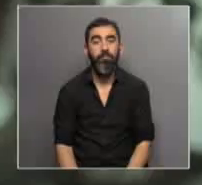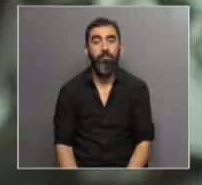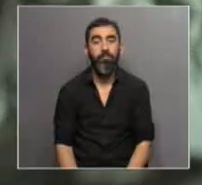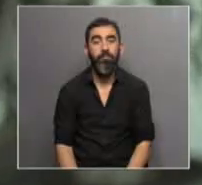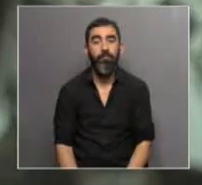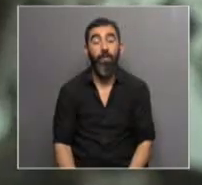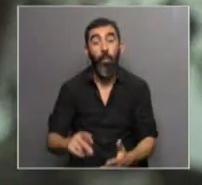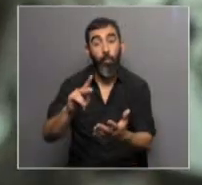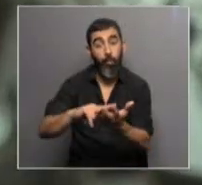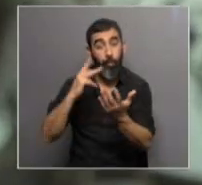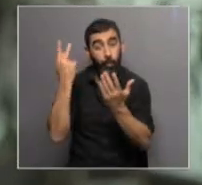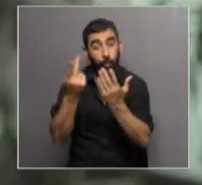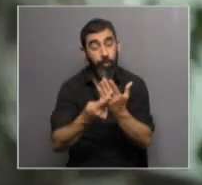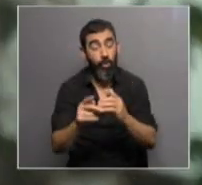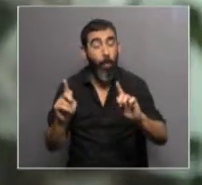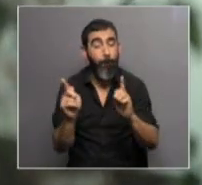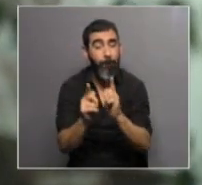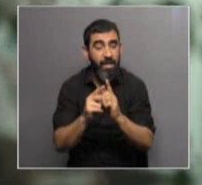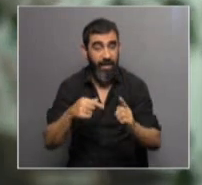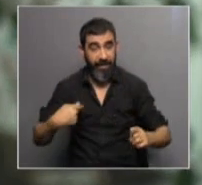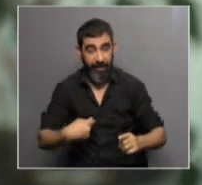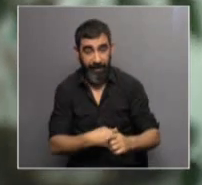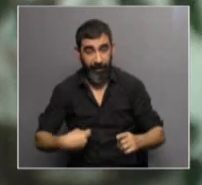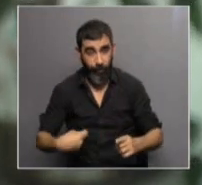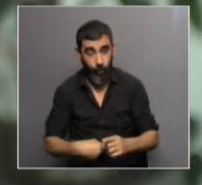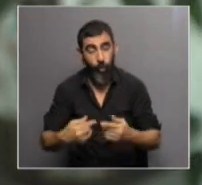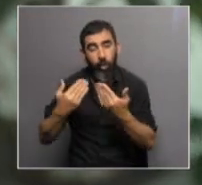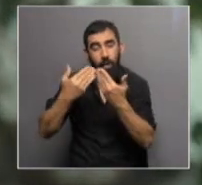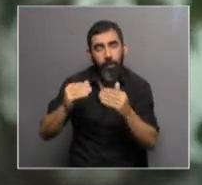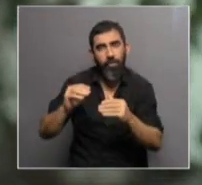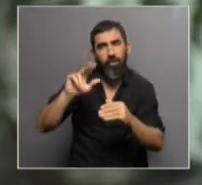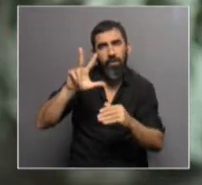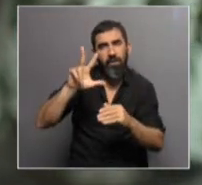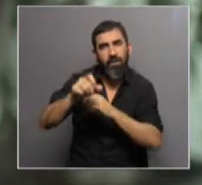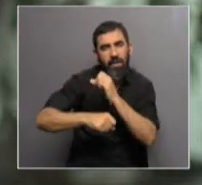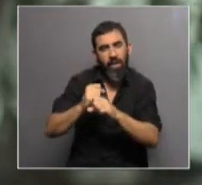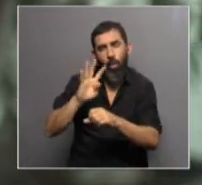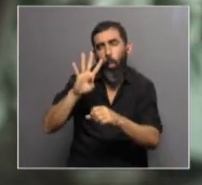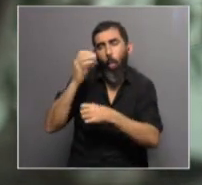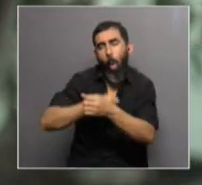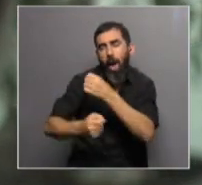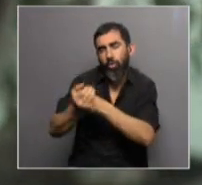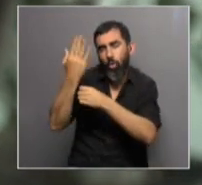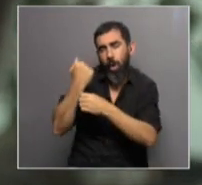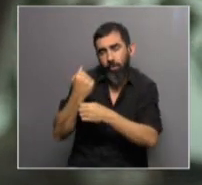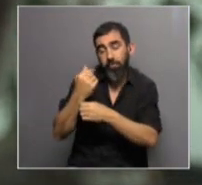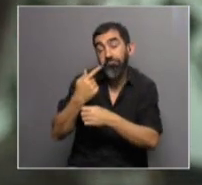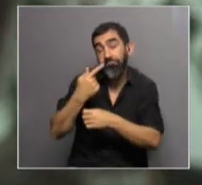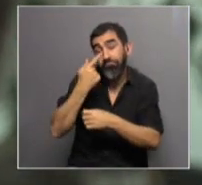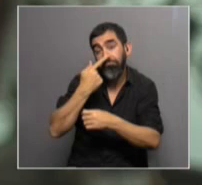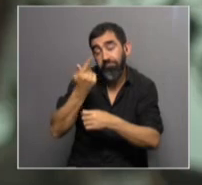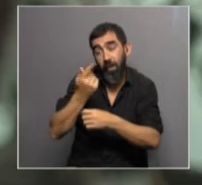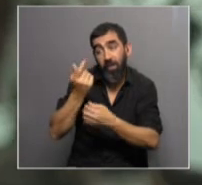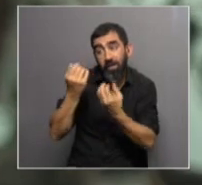el proyecto de los intestinos este comenzó hará unos 34 años atrás con el interés de